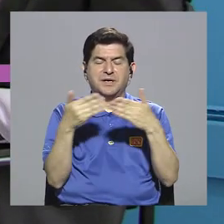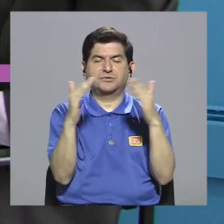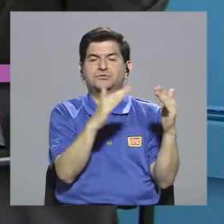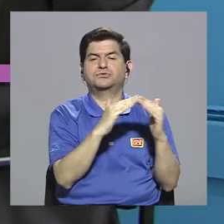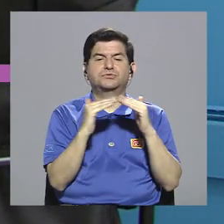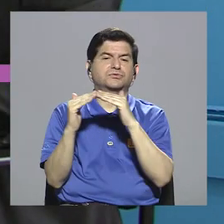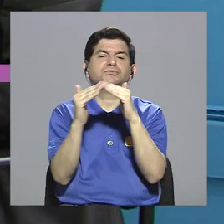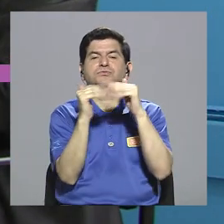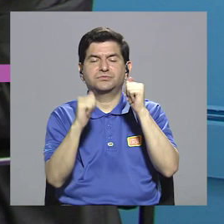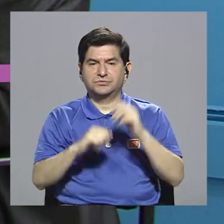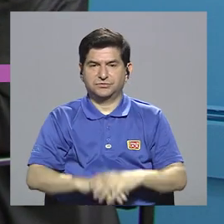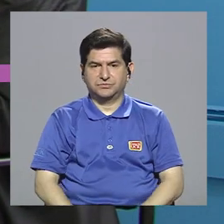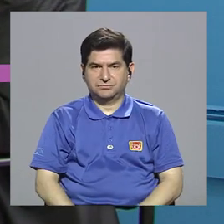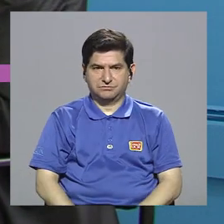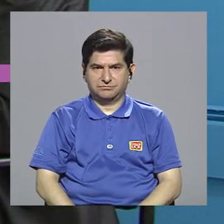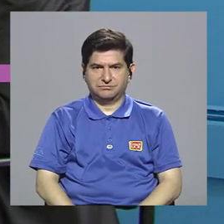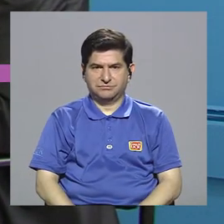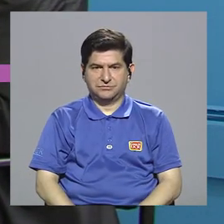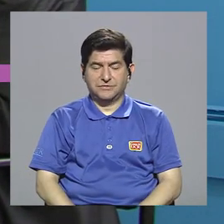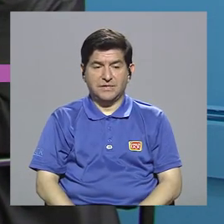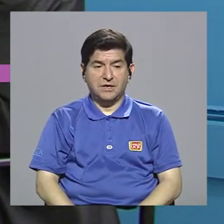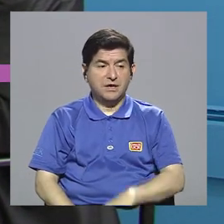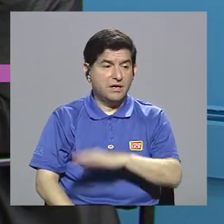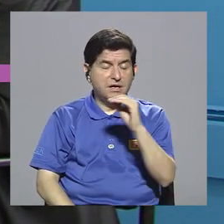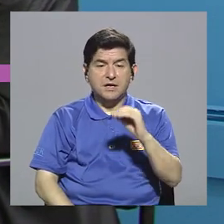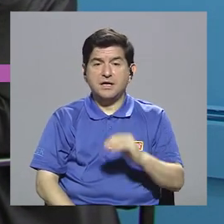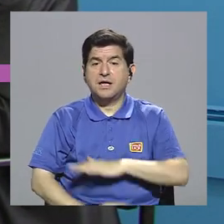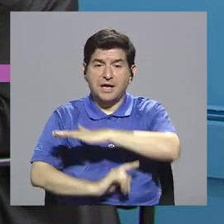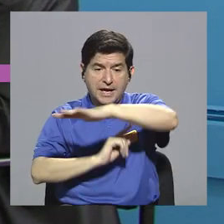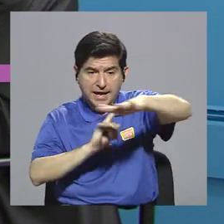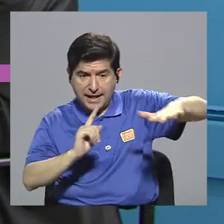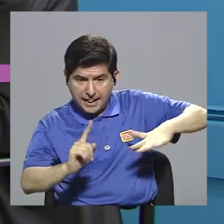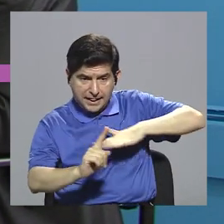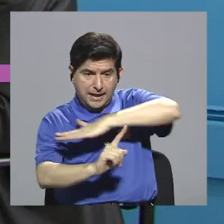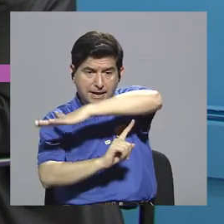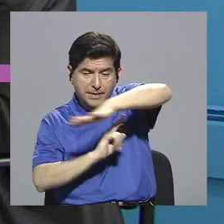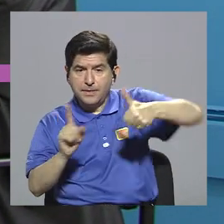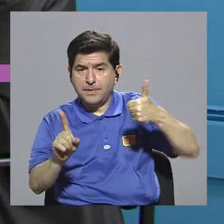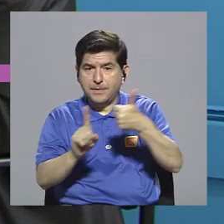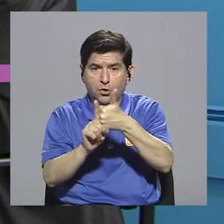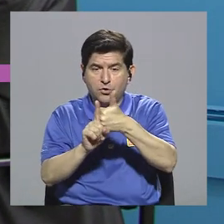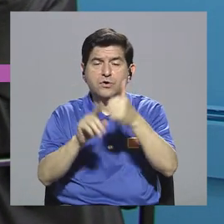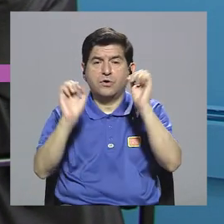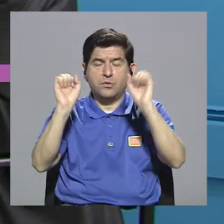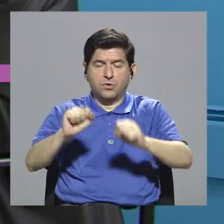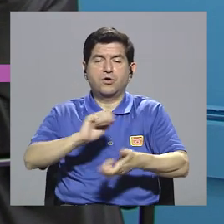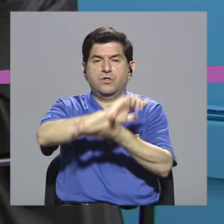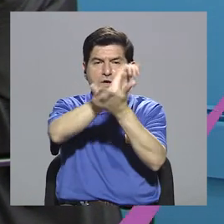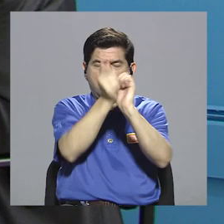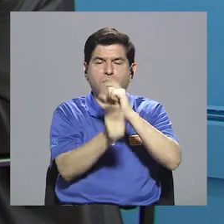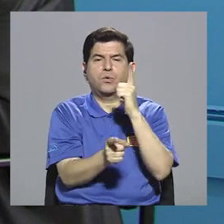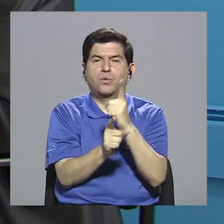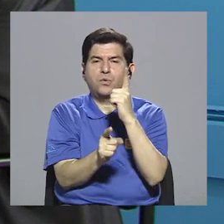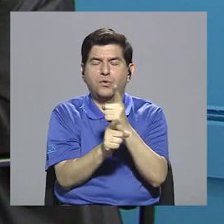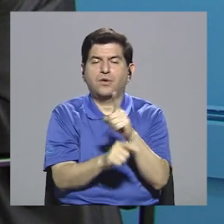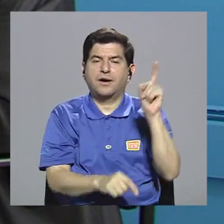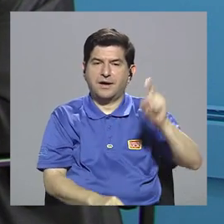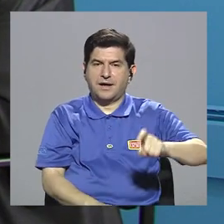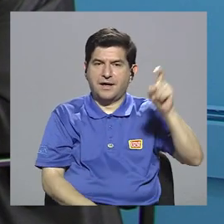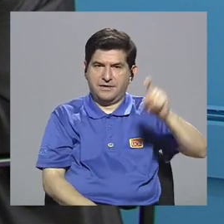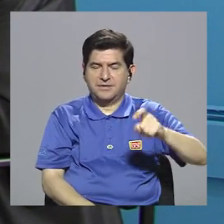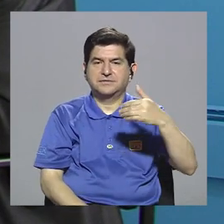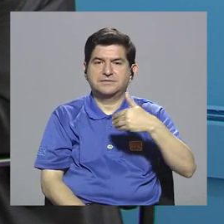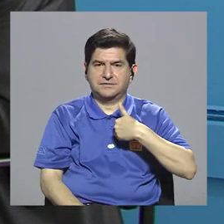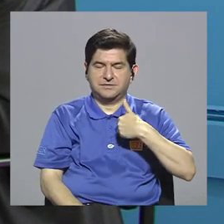servicios comunitarios y las ciudades los entornos para que se adapten de manera adecuada a las